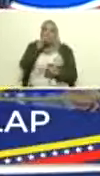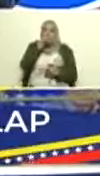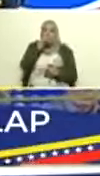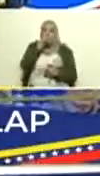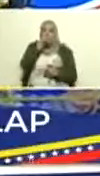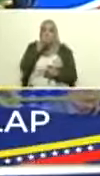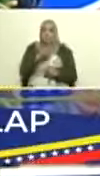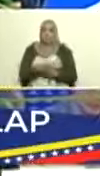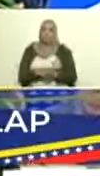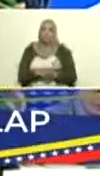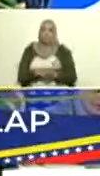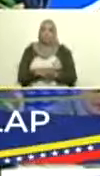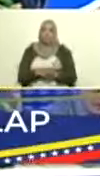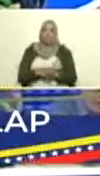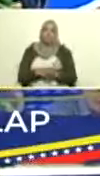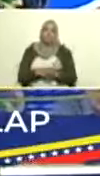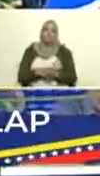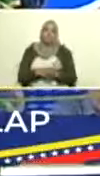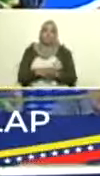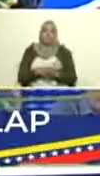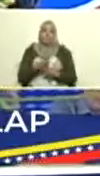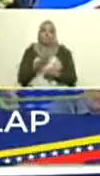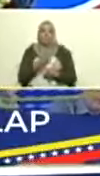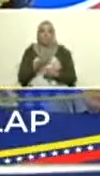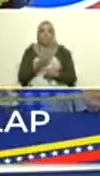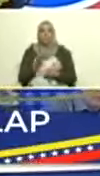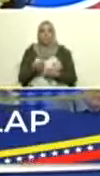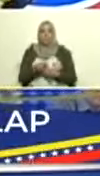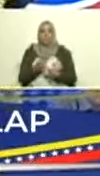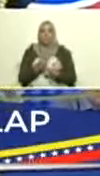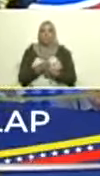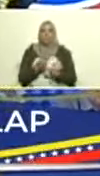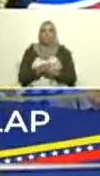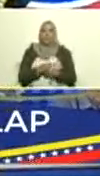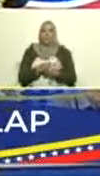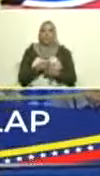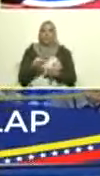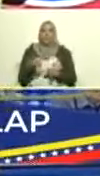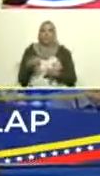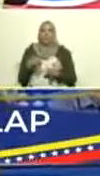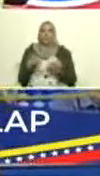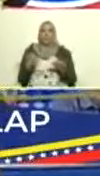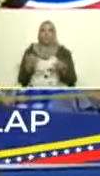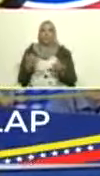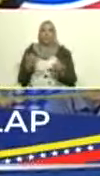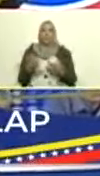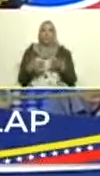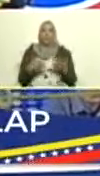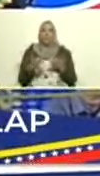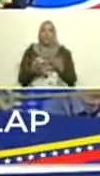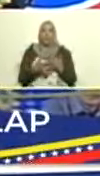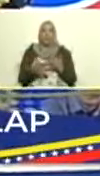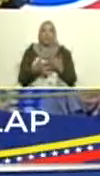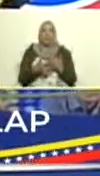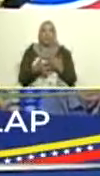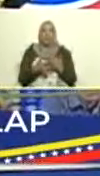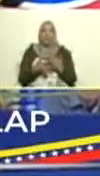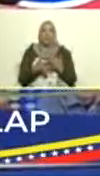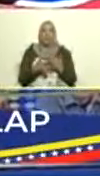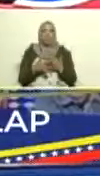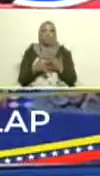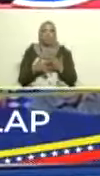ustedes saben la técnica para acopiar semillas, ¿verdad? ¿Ah? Hay técnica para acopiar